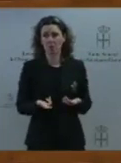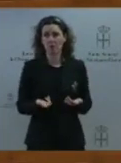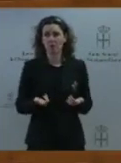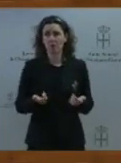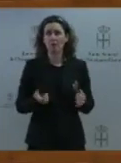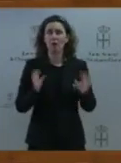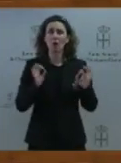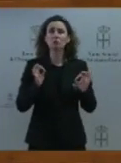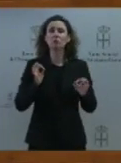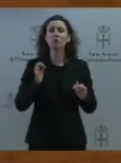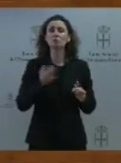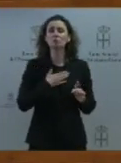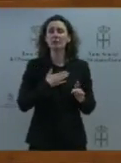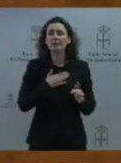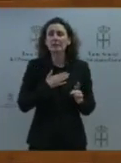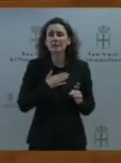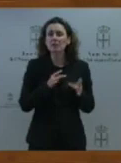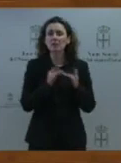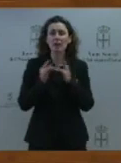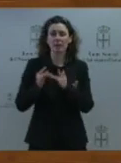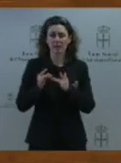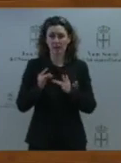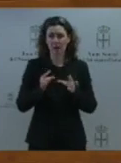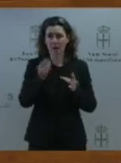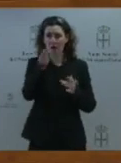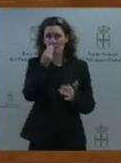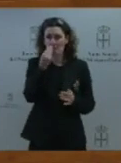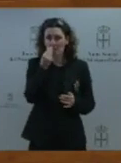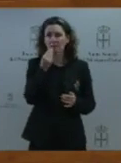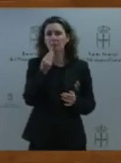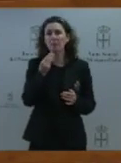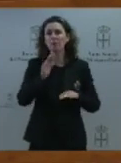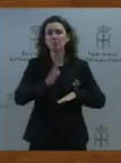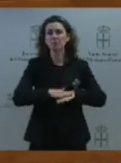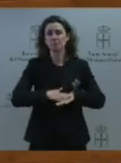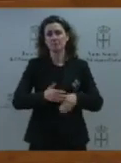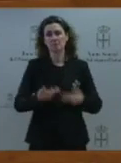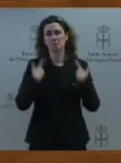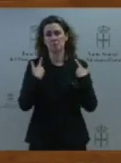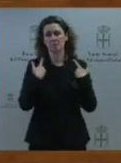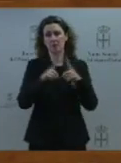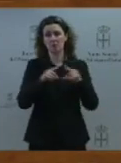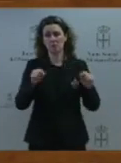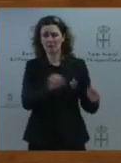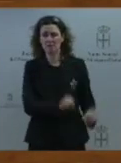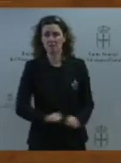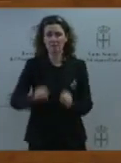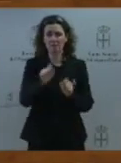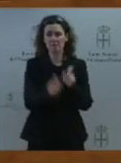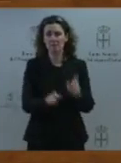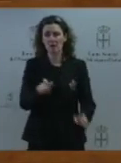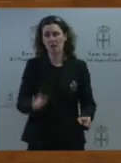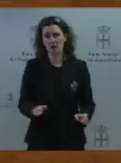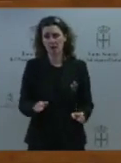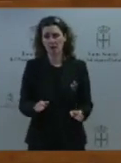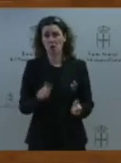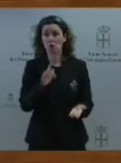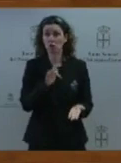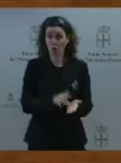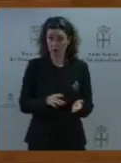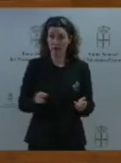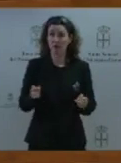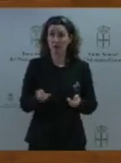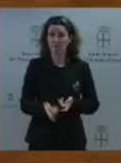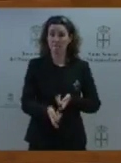Costa de Asturias y a Costa de la defensa de nuestros ciudadanos y ciudadanas Porque después de Los Pescadores vienen los trabajadores